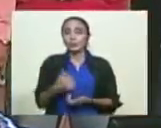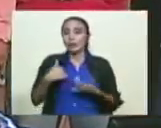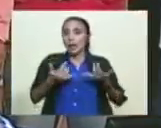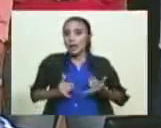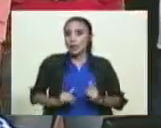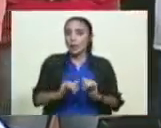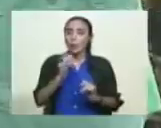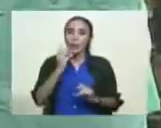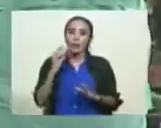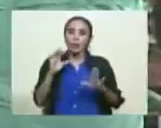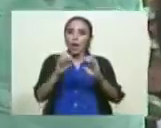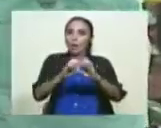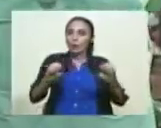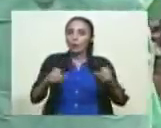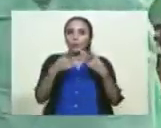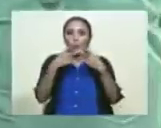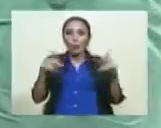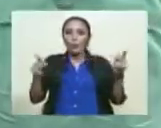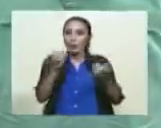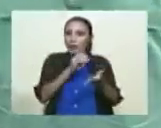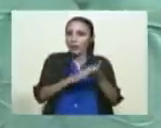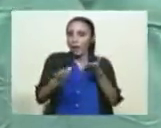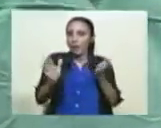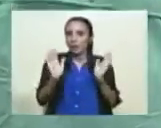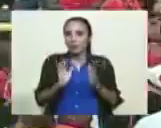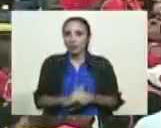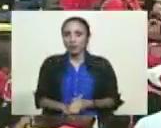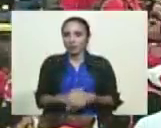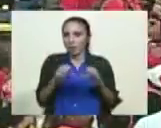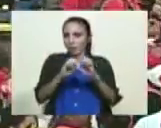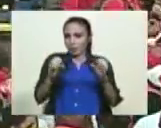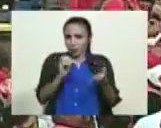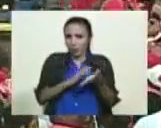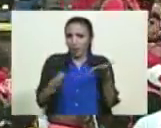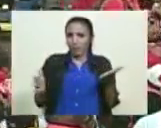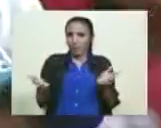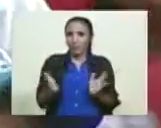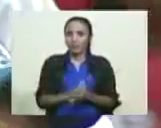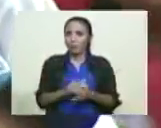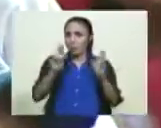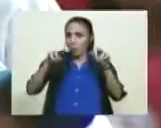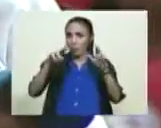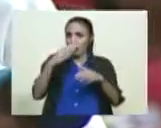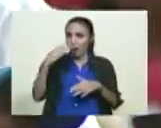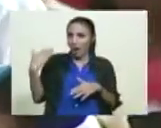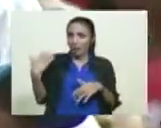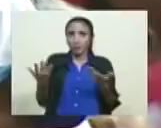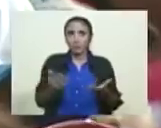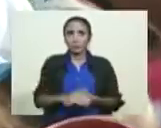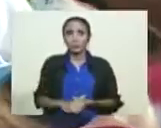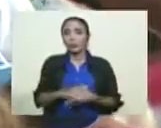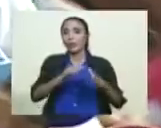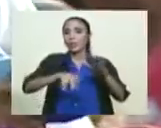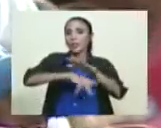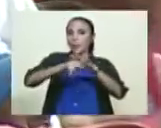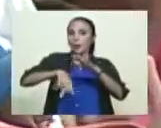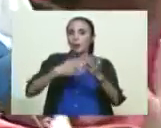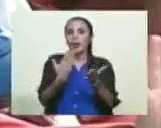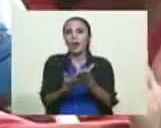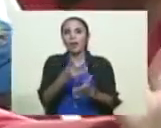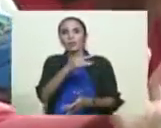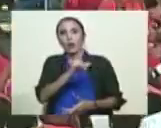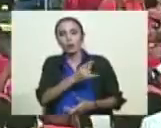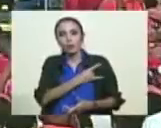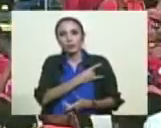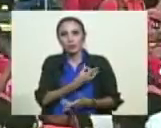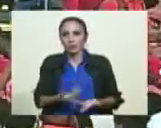educación pública, gratuita y de calidad. Desde la educación inicial hasta la universitaria. ¿En qué